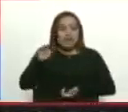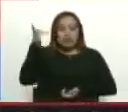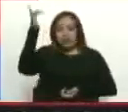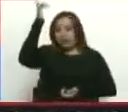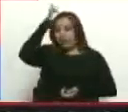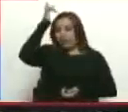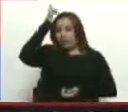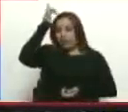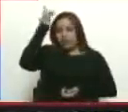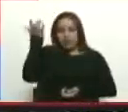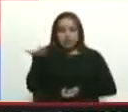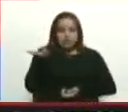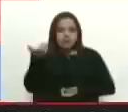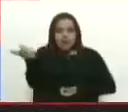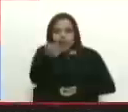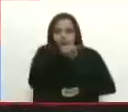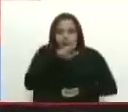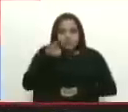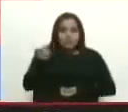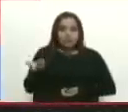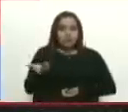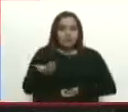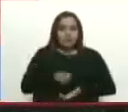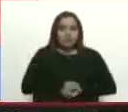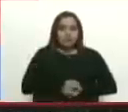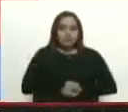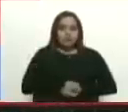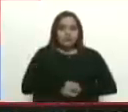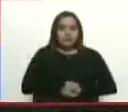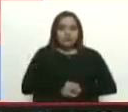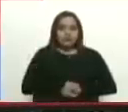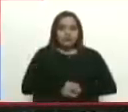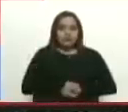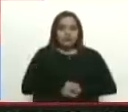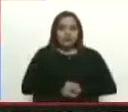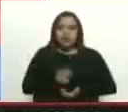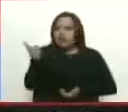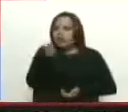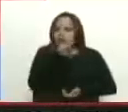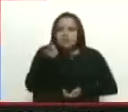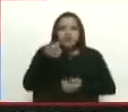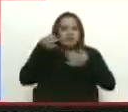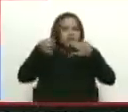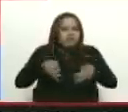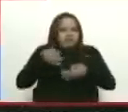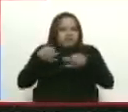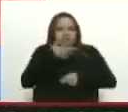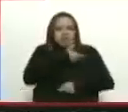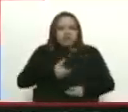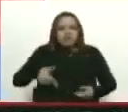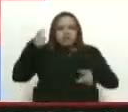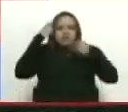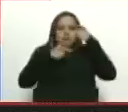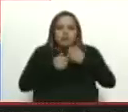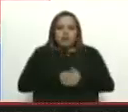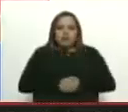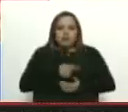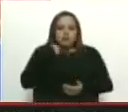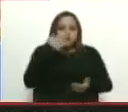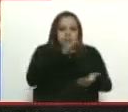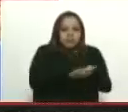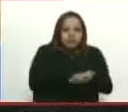de ellos. Es la hipocresía. Ellos, desde que el comandante Chávez partió,